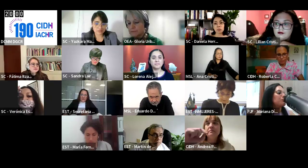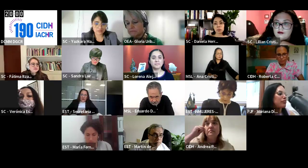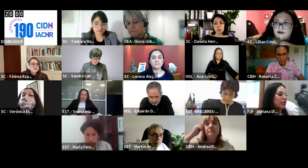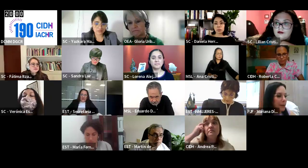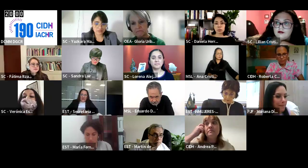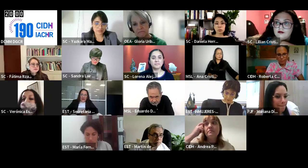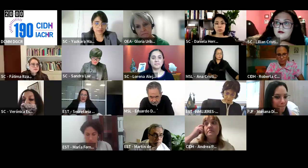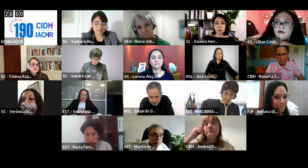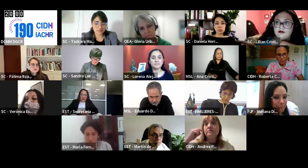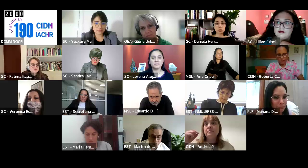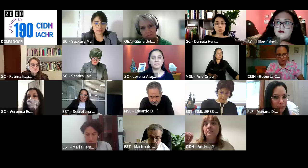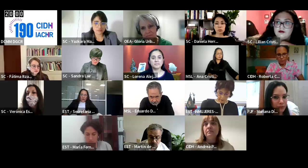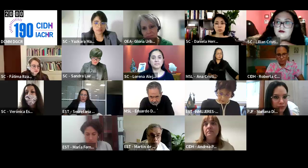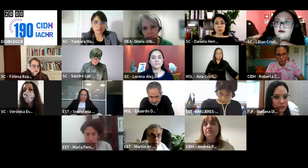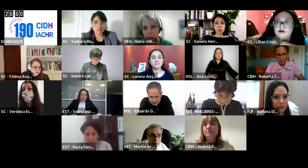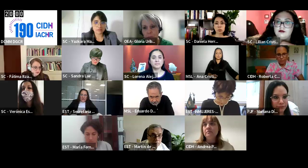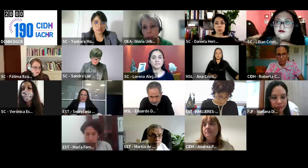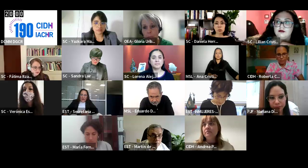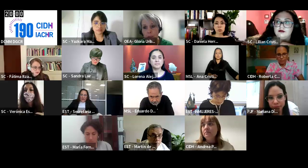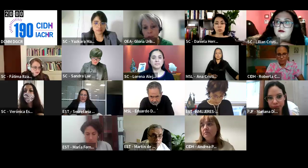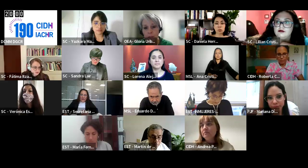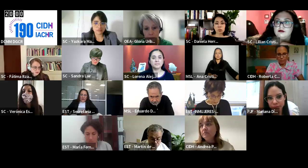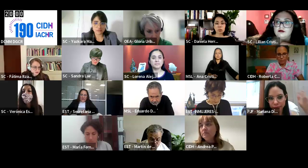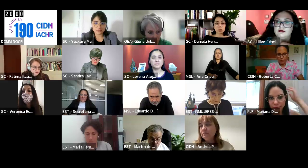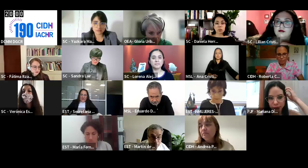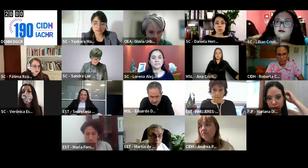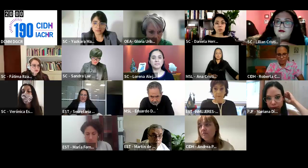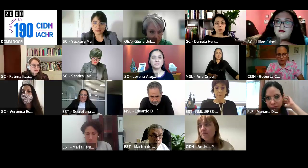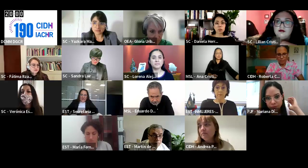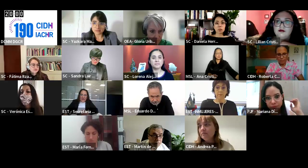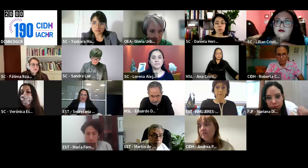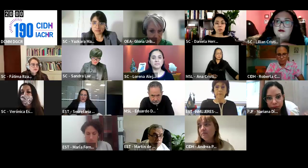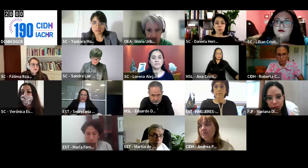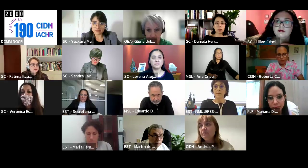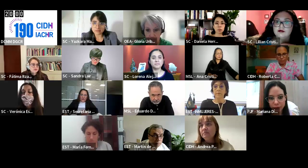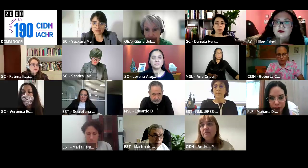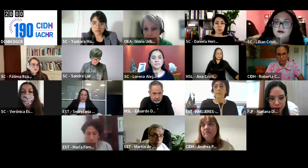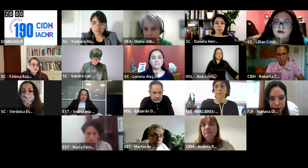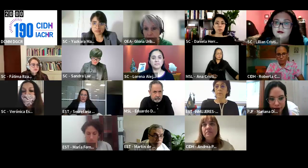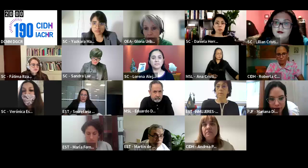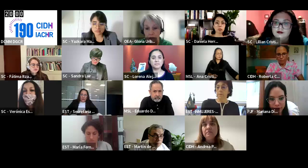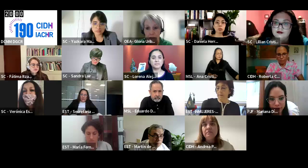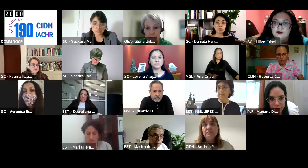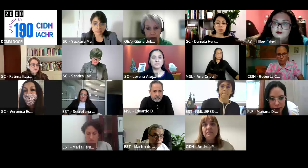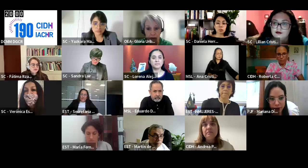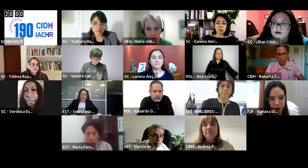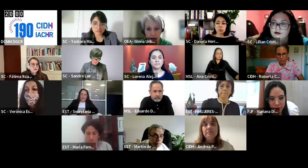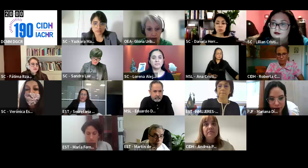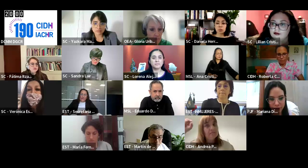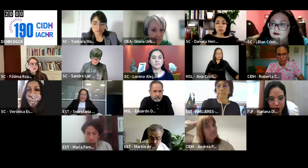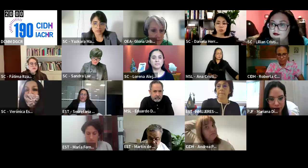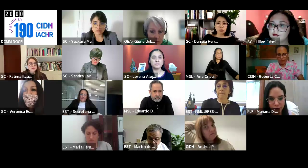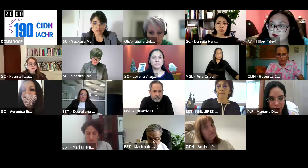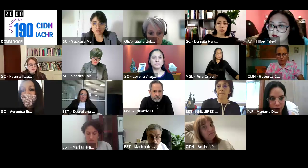Vamos a hacer una prueba de audio con Uritzimar, que debe de estar ya en la sala, por favor. Claro que